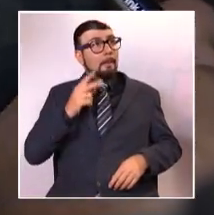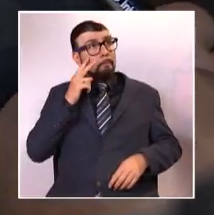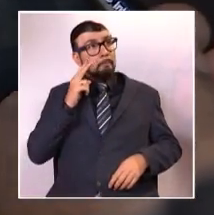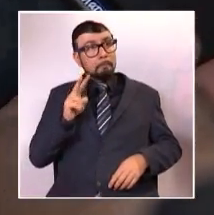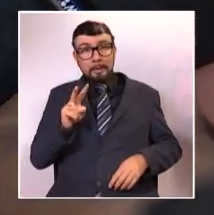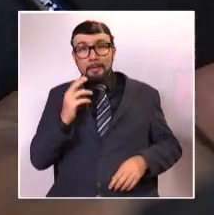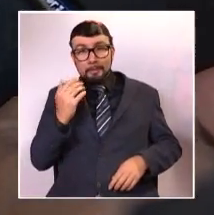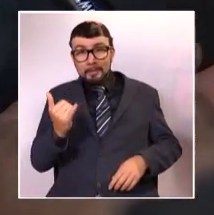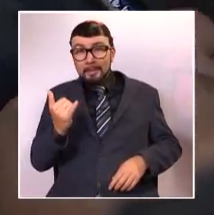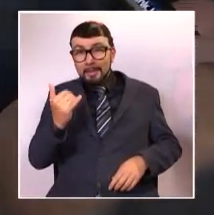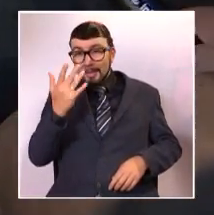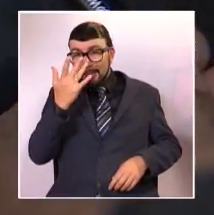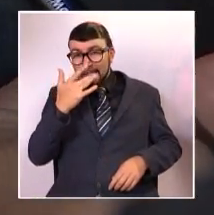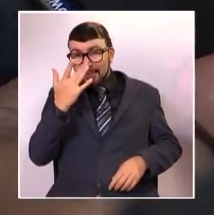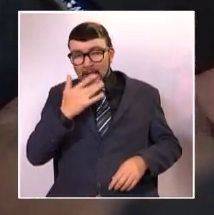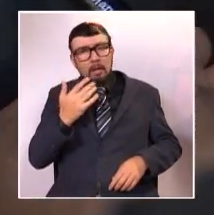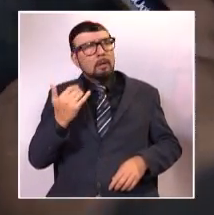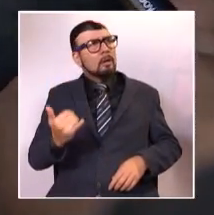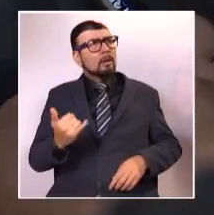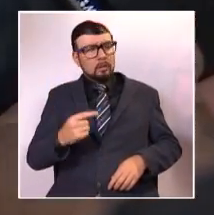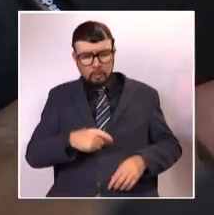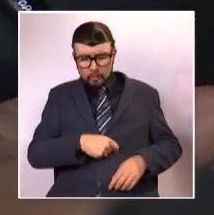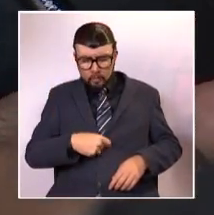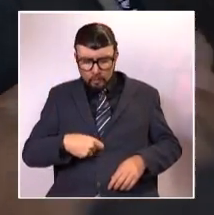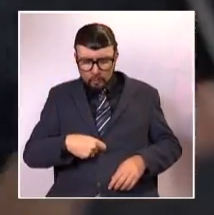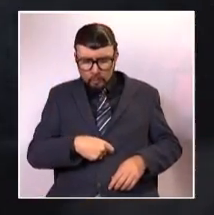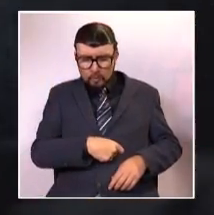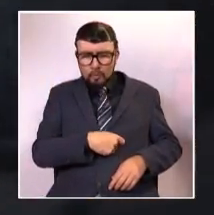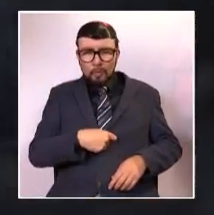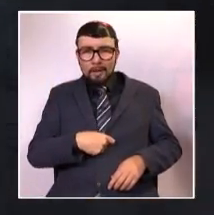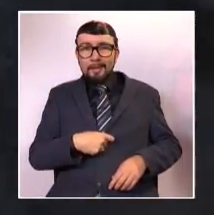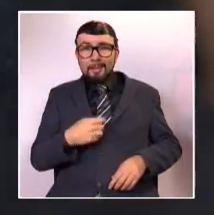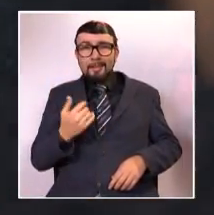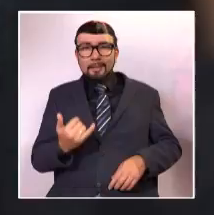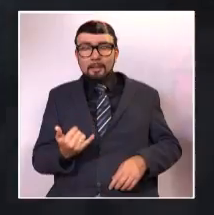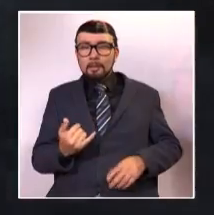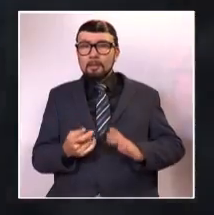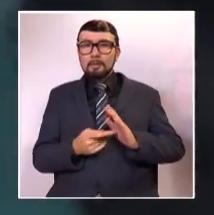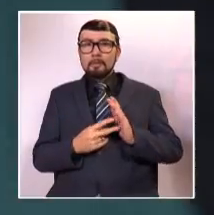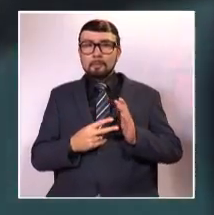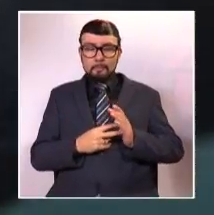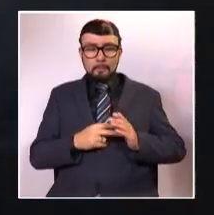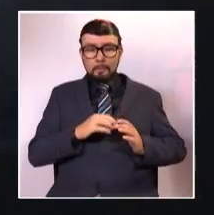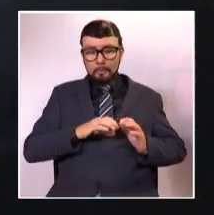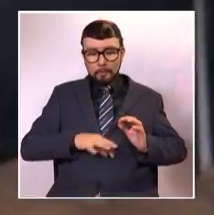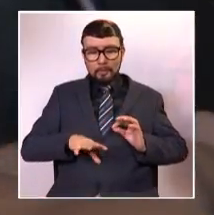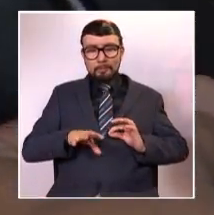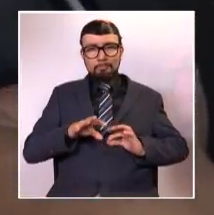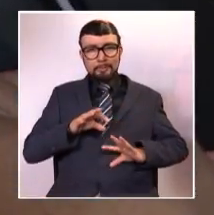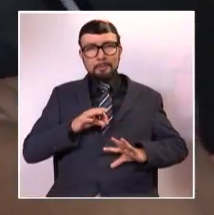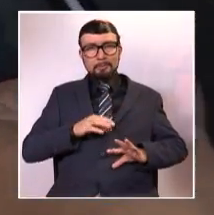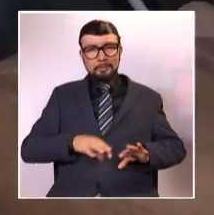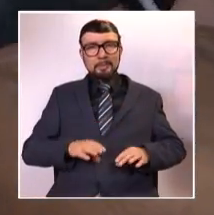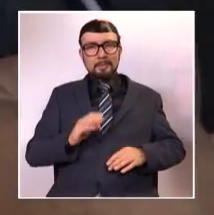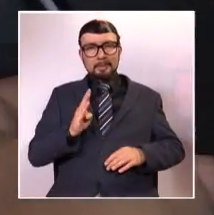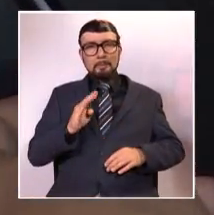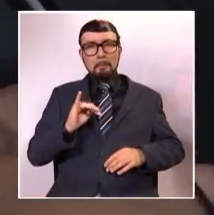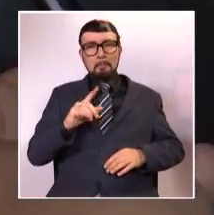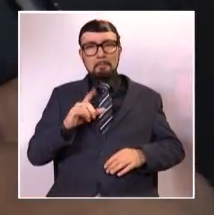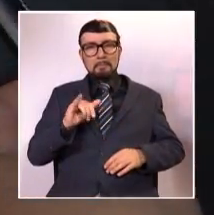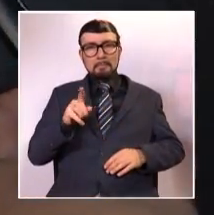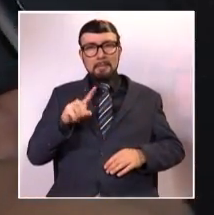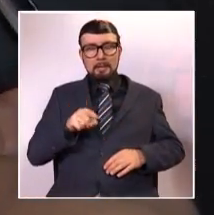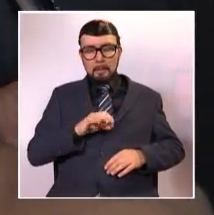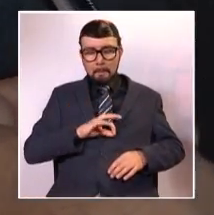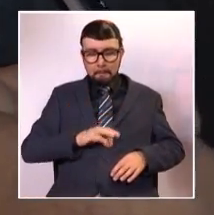vemos negrita es toda la parte de los jugos biliares, la bilis,